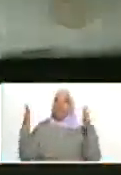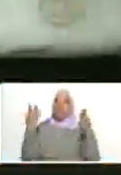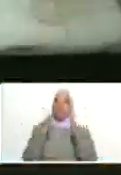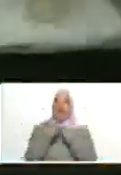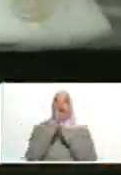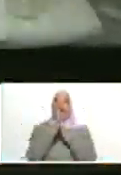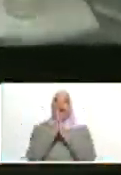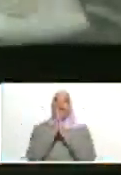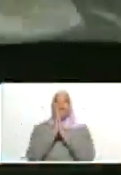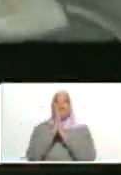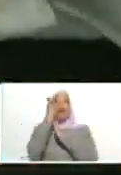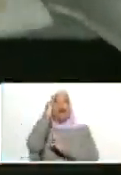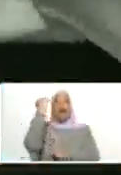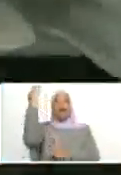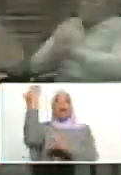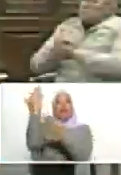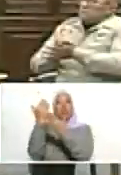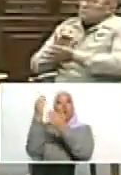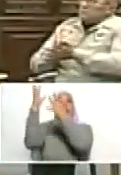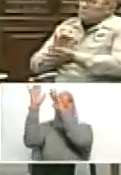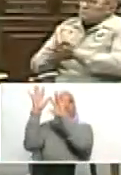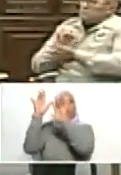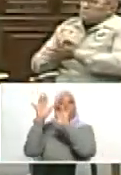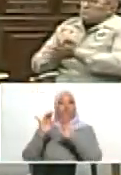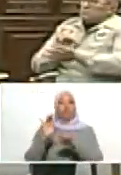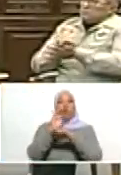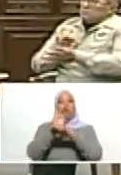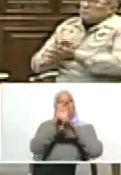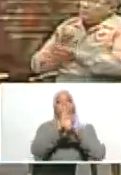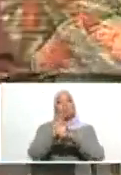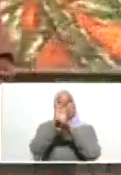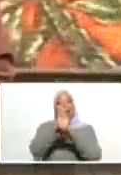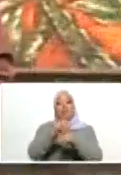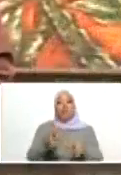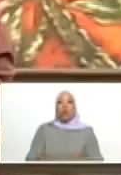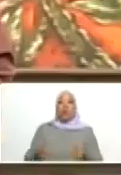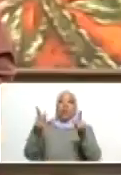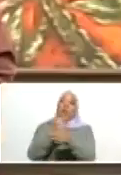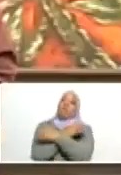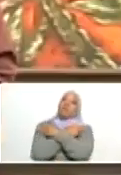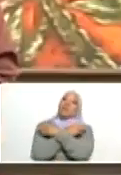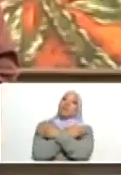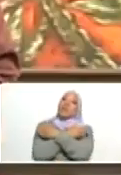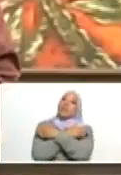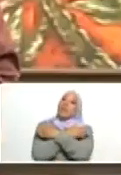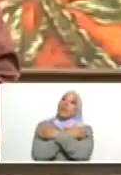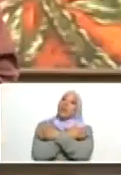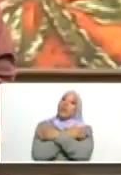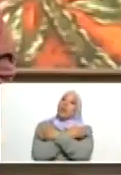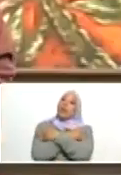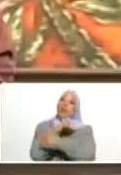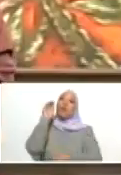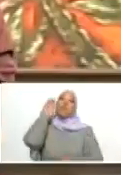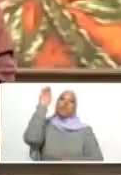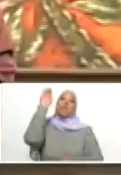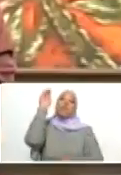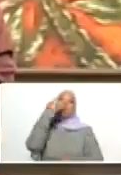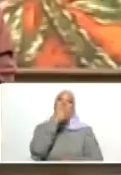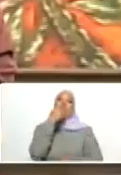Dios que los bendiga, que los proteja. Misión cumplida. Felicitaciones. Y lo que vamos es para